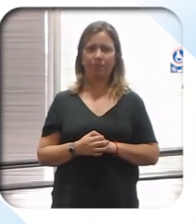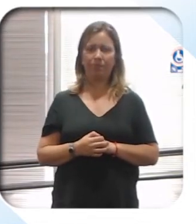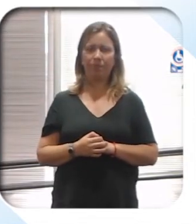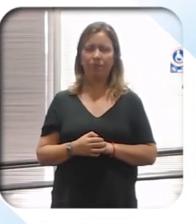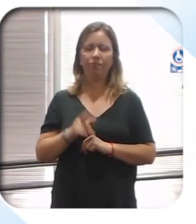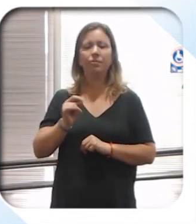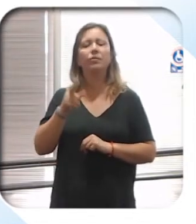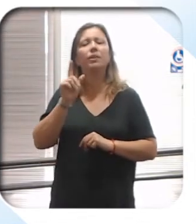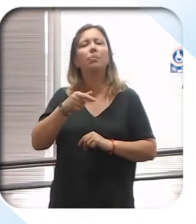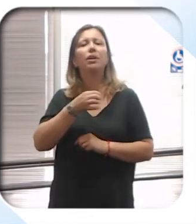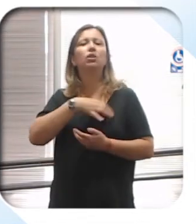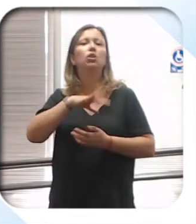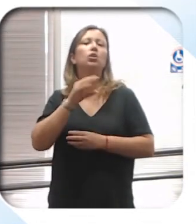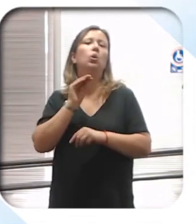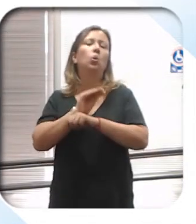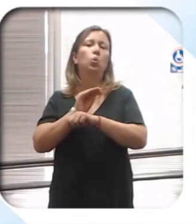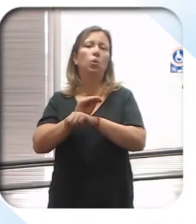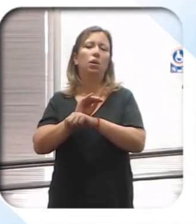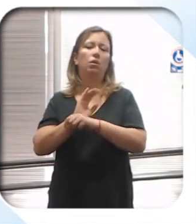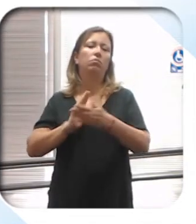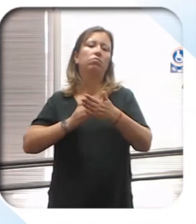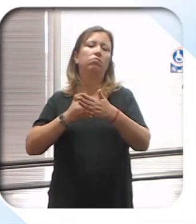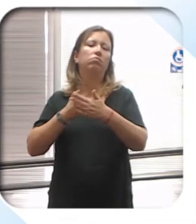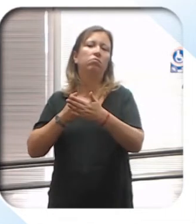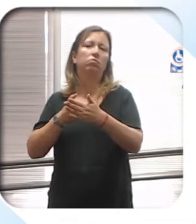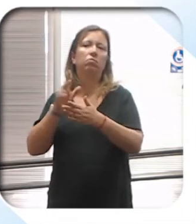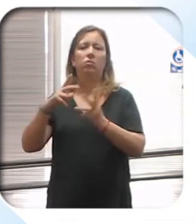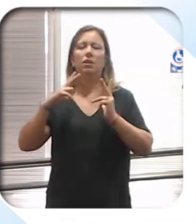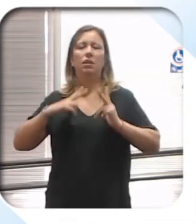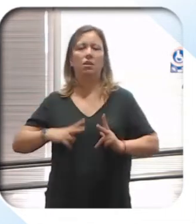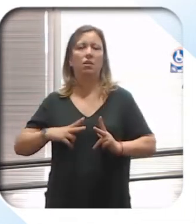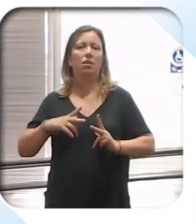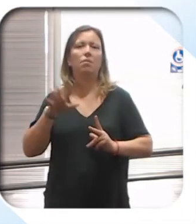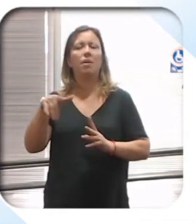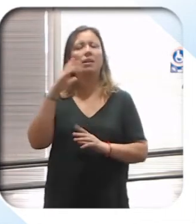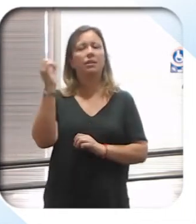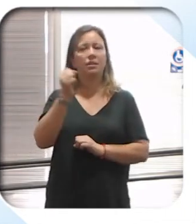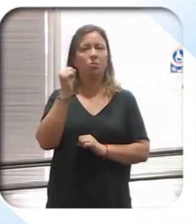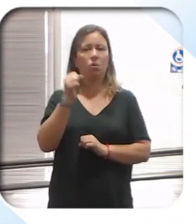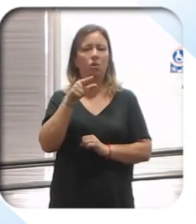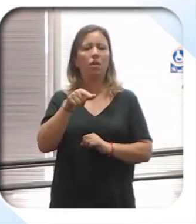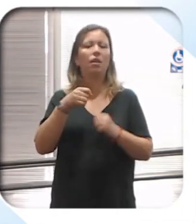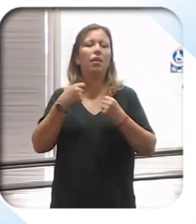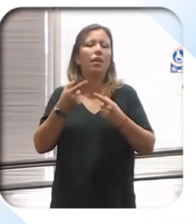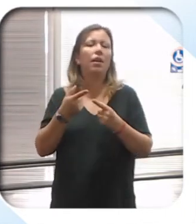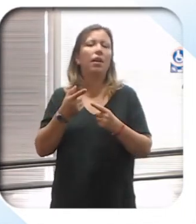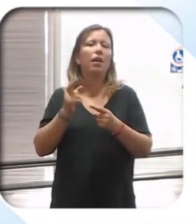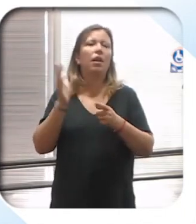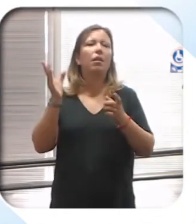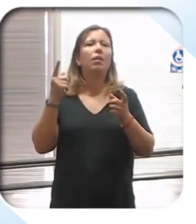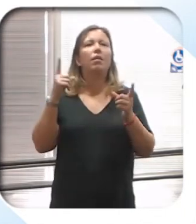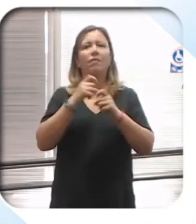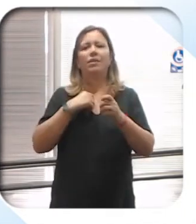Factores socioculturales. Barreras actitudinales son las más importantes porque contribuyen al resto de